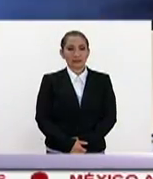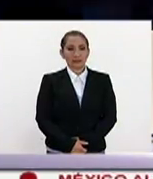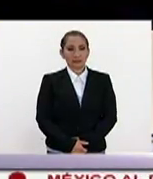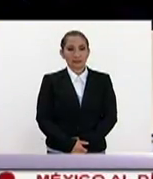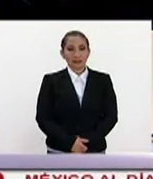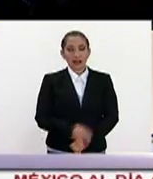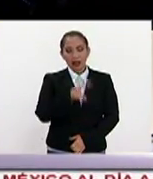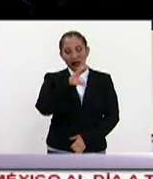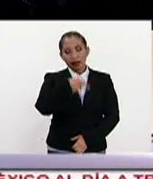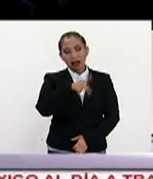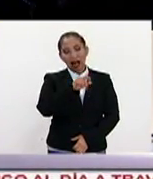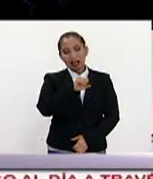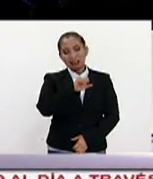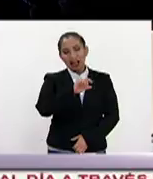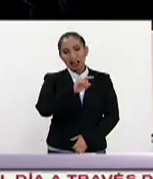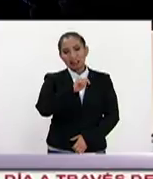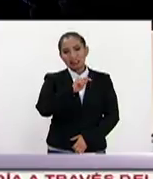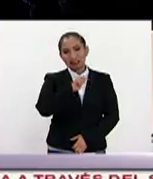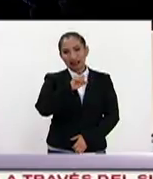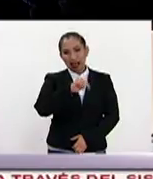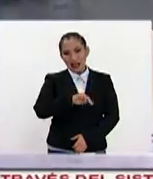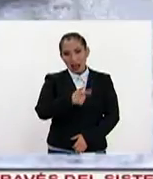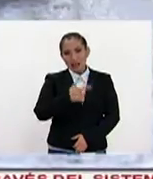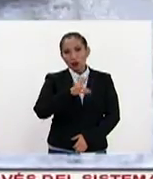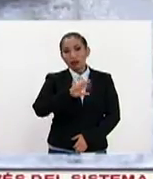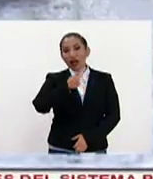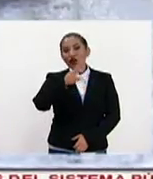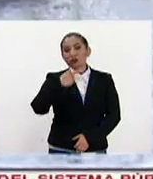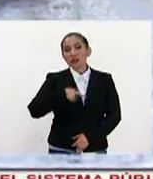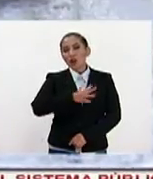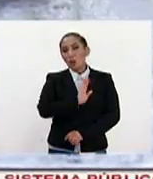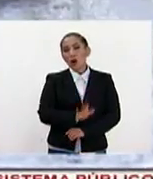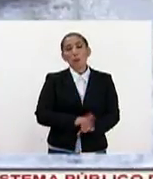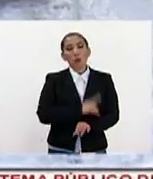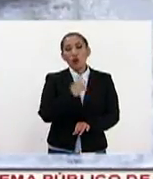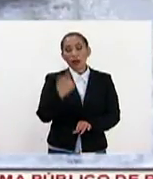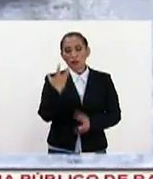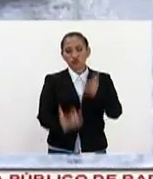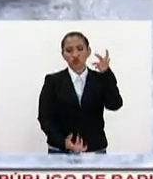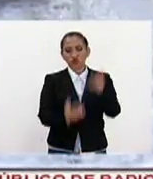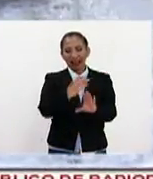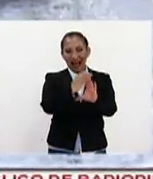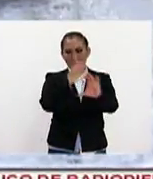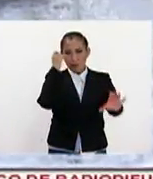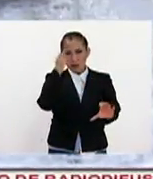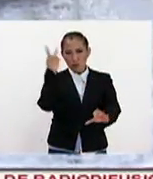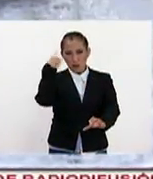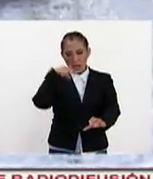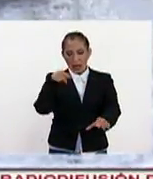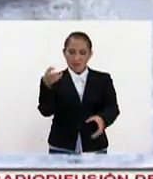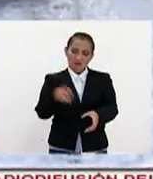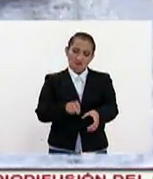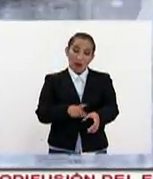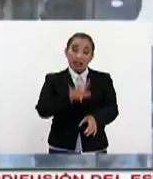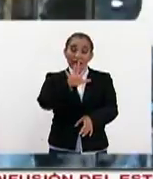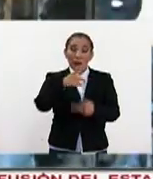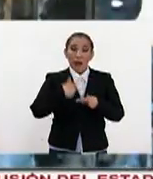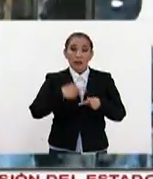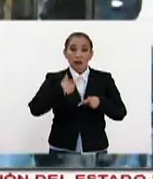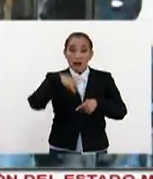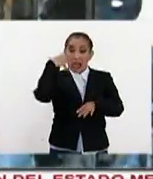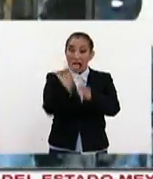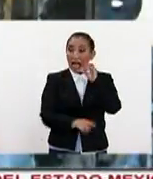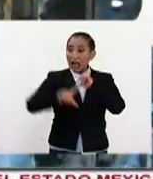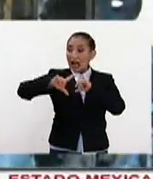En Kazajistán por lo menos 52 personas murieron luego de que se incendiara el camión en el que viajaban. 5 pasajeros